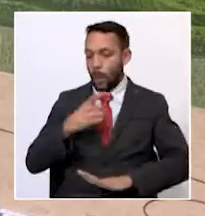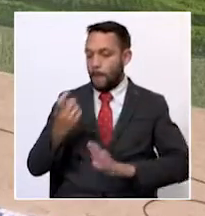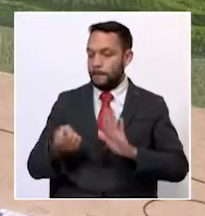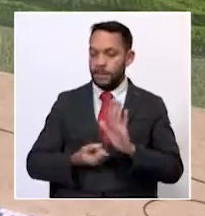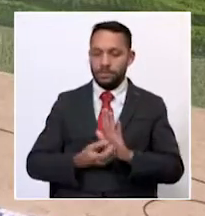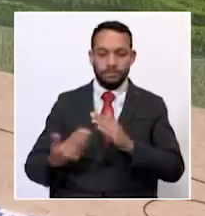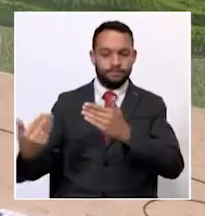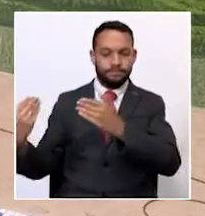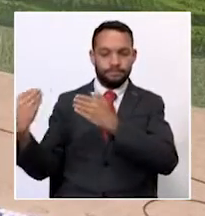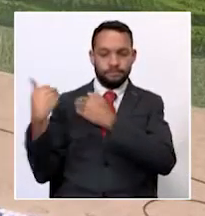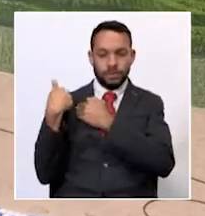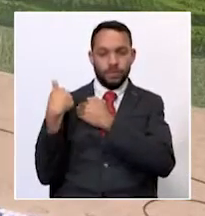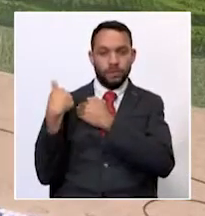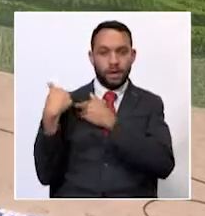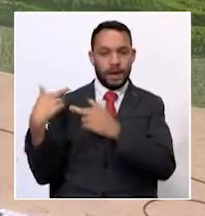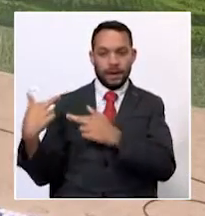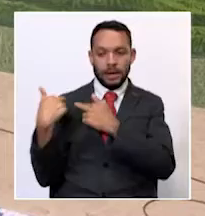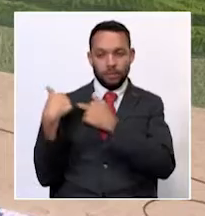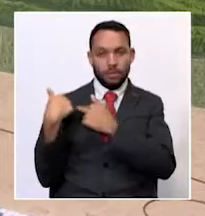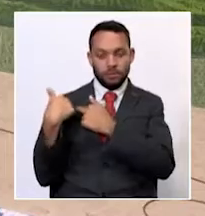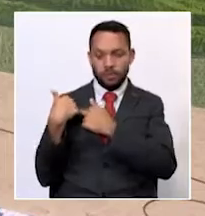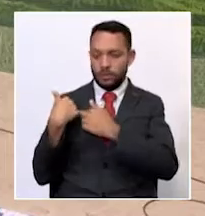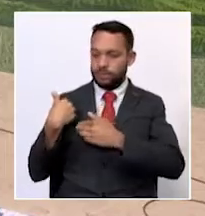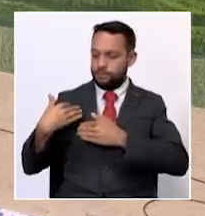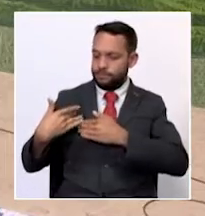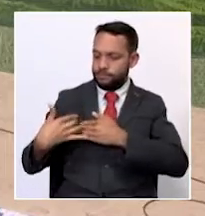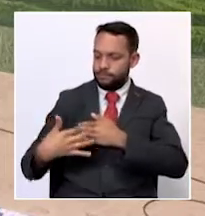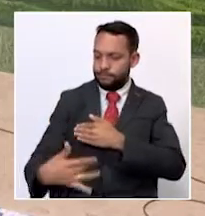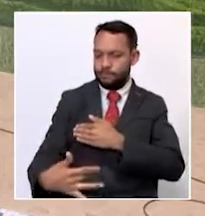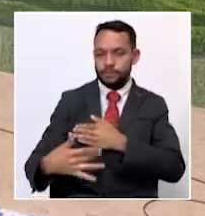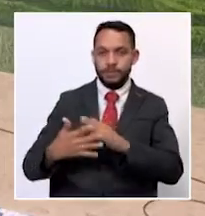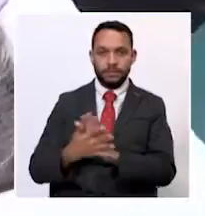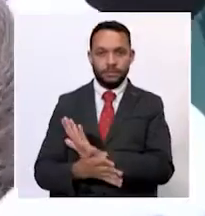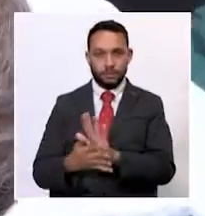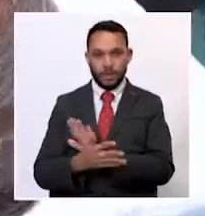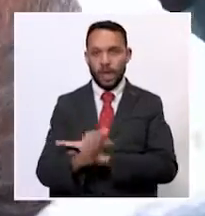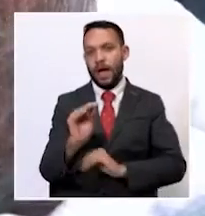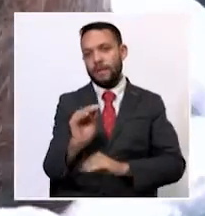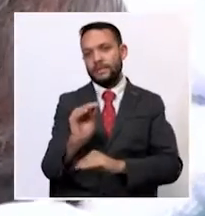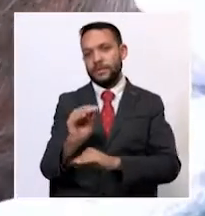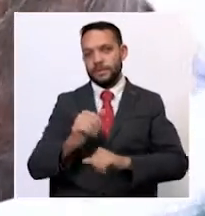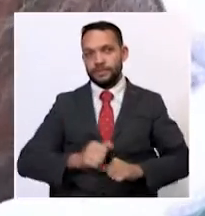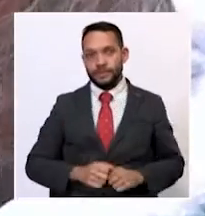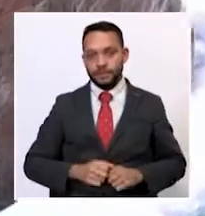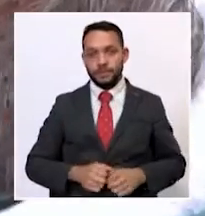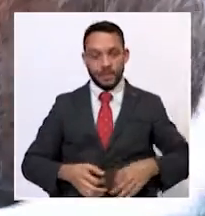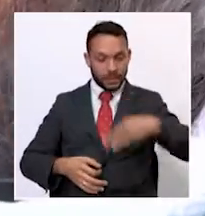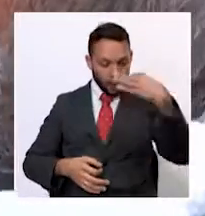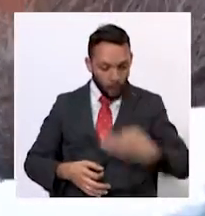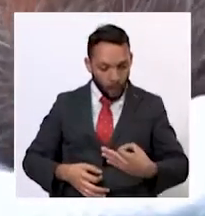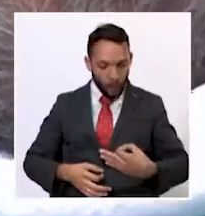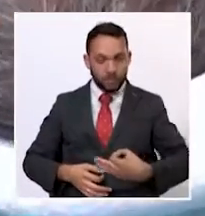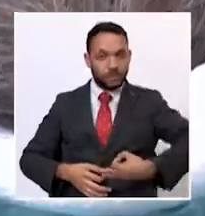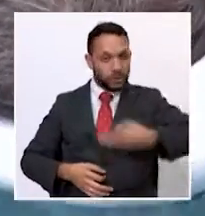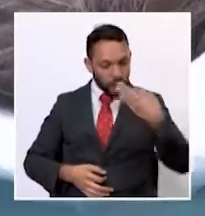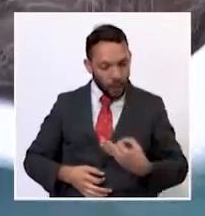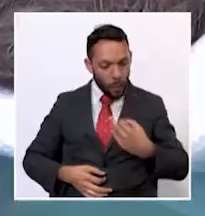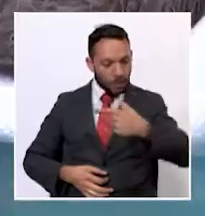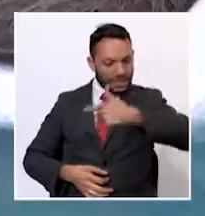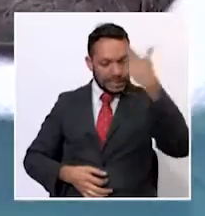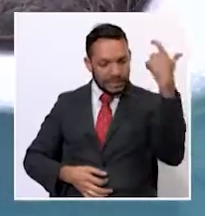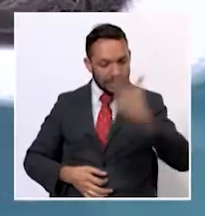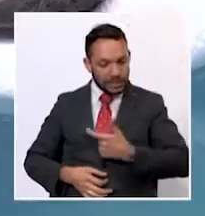responsabilidad. Es así entonces, como voy a hacer una cuñita, es tan serio el uso del